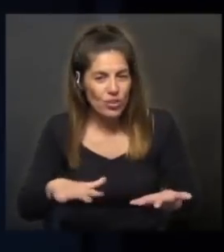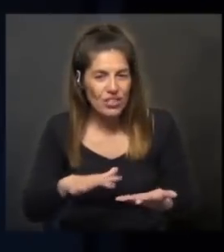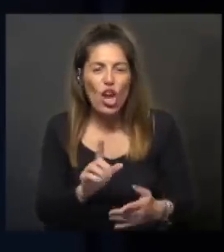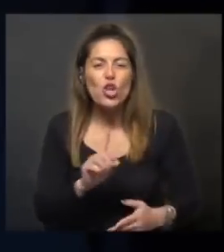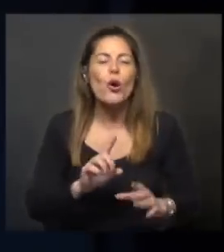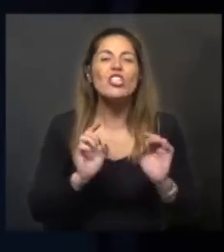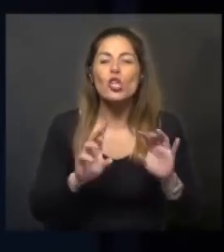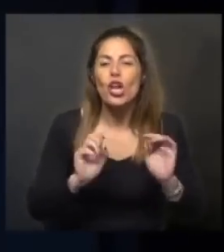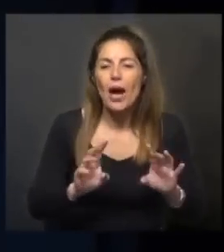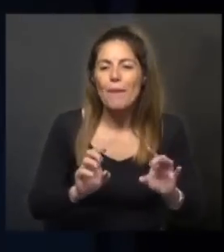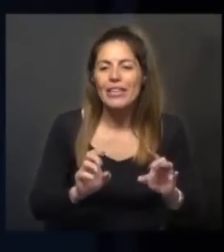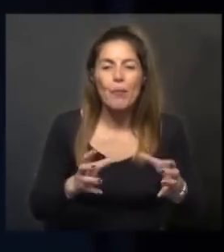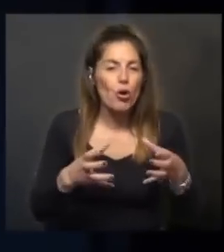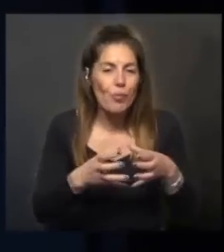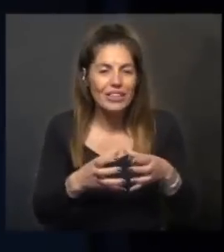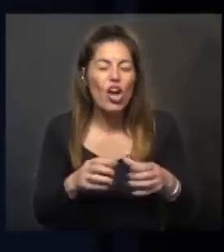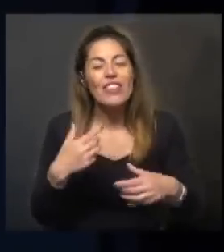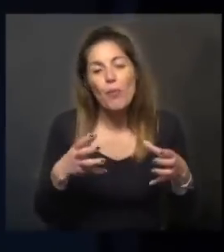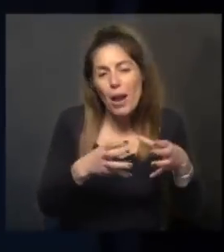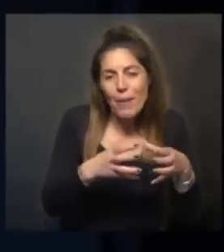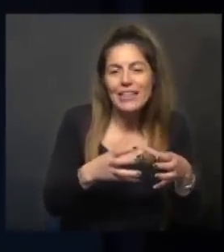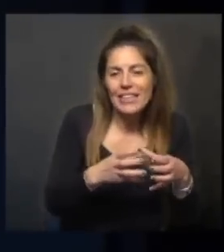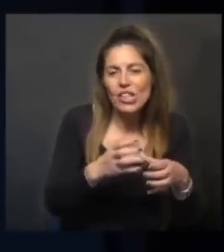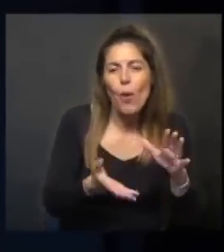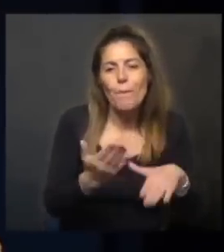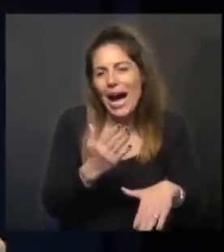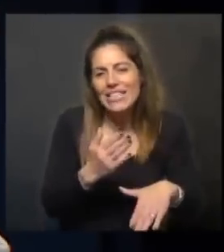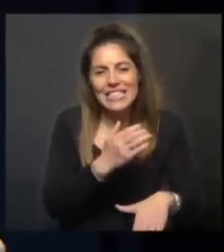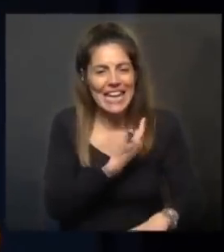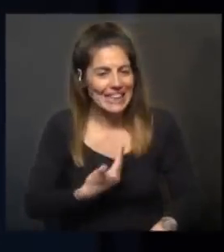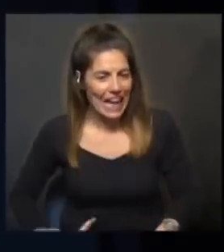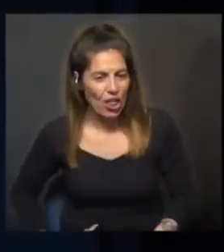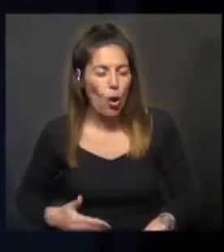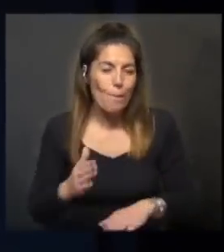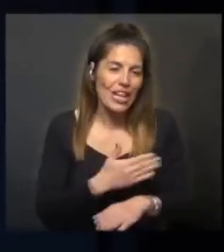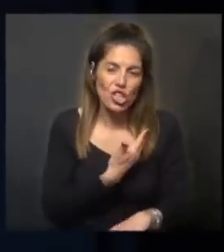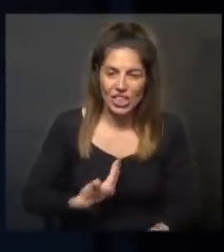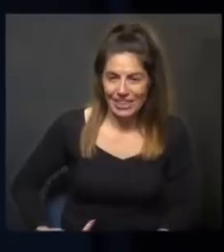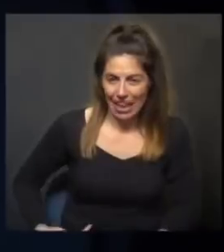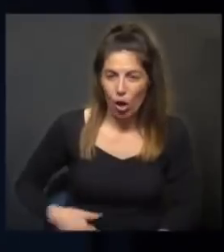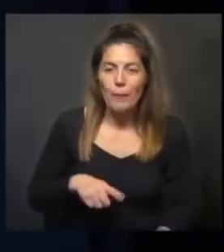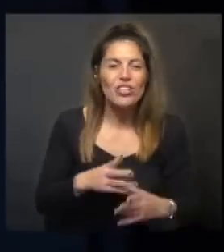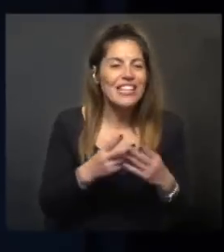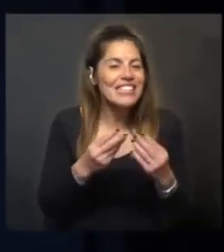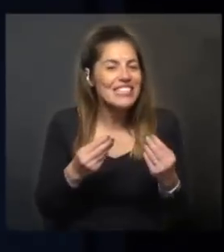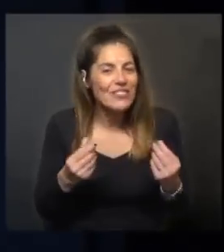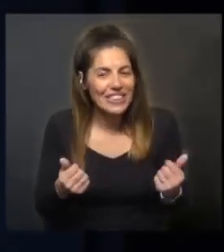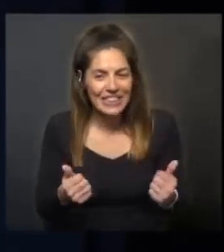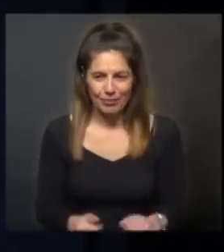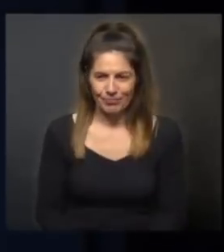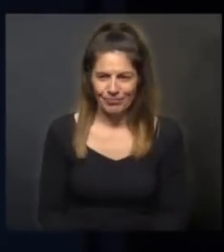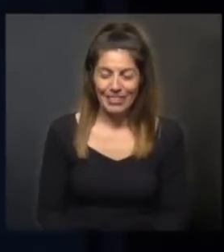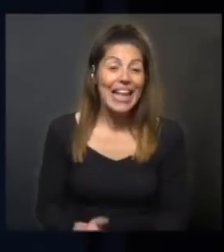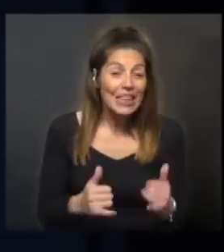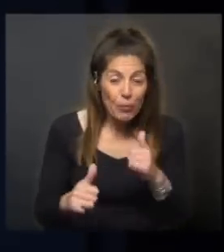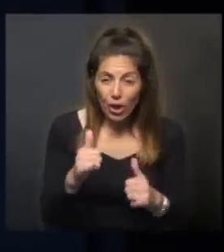no no es solamente después del partido es bueno si es más estado menos estado como pero esa sensibilidad tenemos